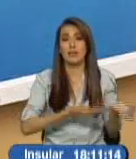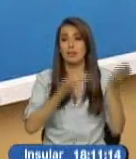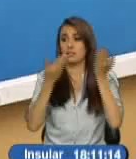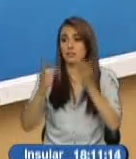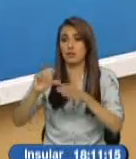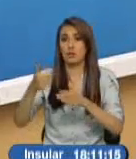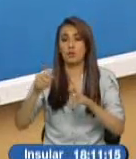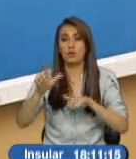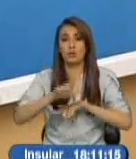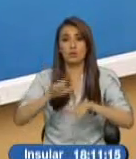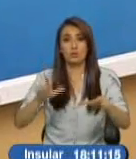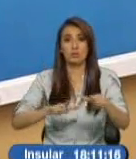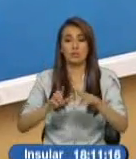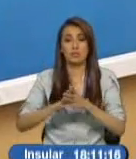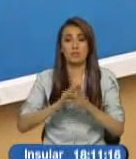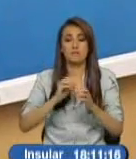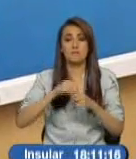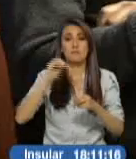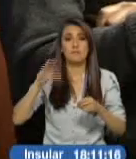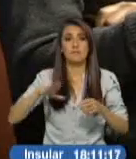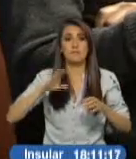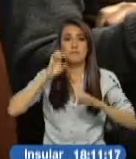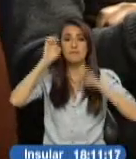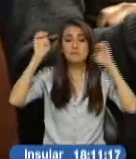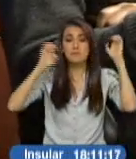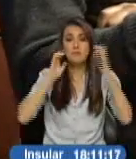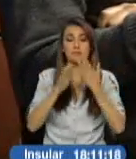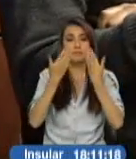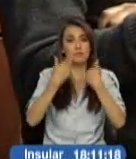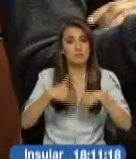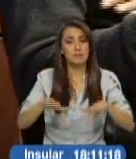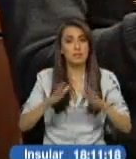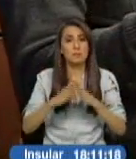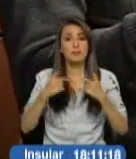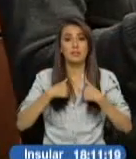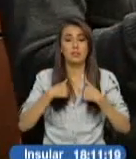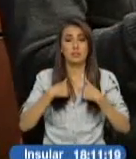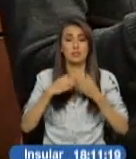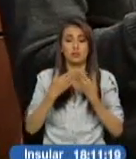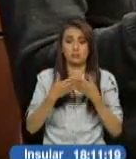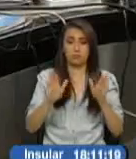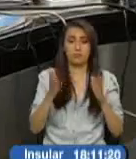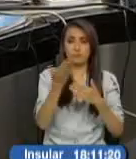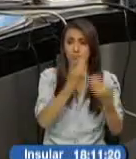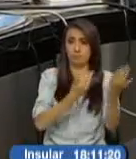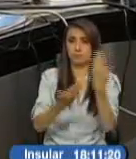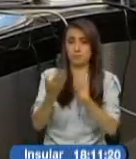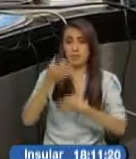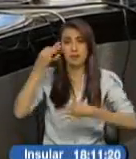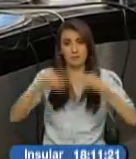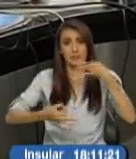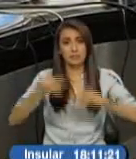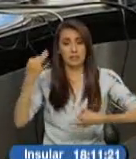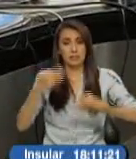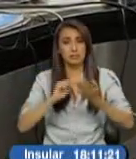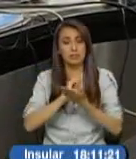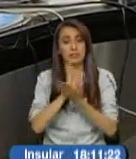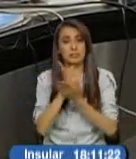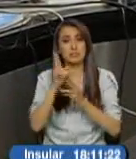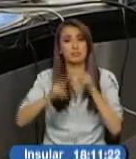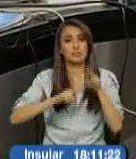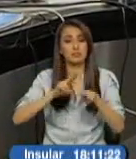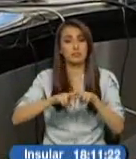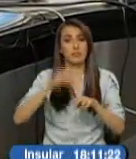otras áreas por fuera de sectores estratégicos. Finalmente dijo estar abierto a comparecer a la Comisión de Fiscalización de la Asamblea si este